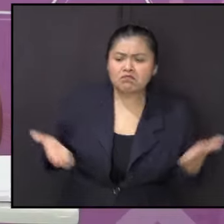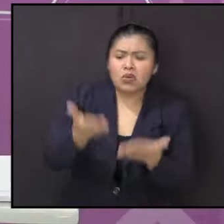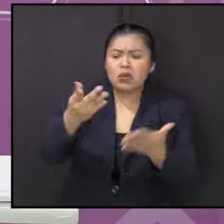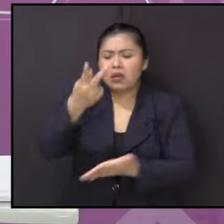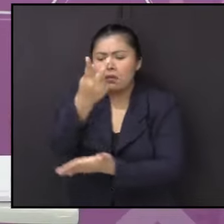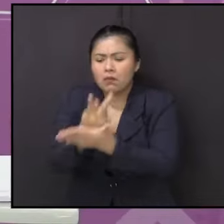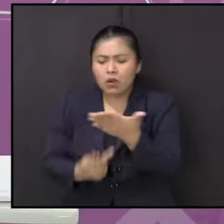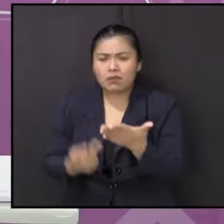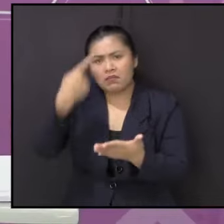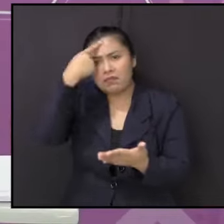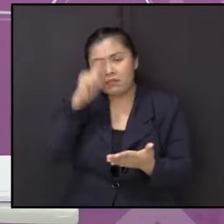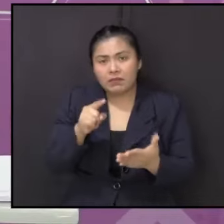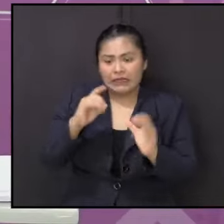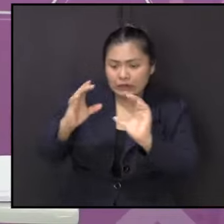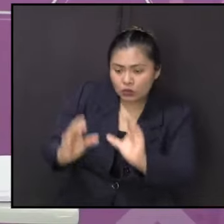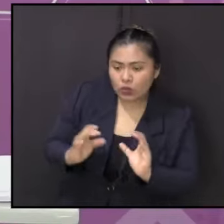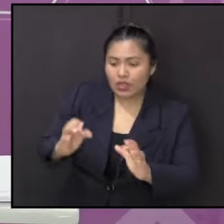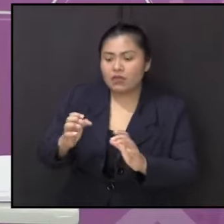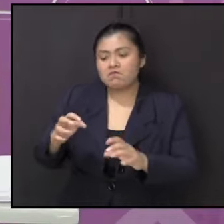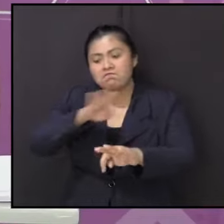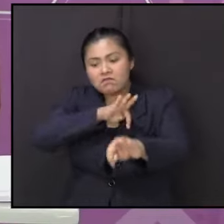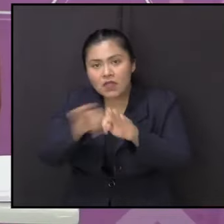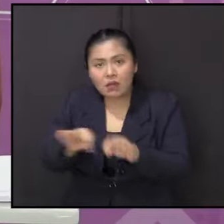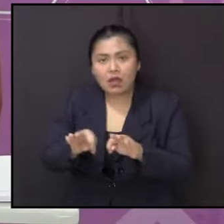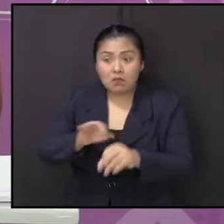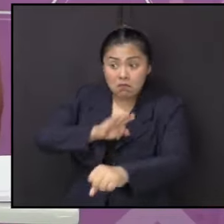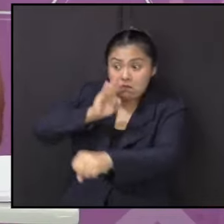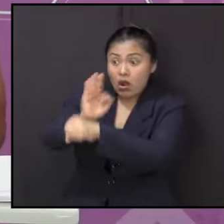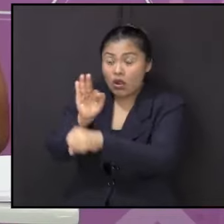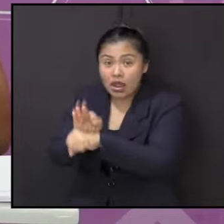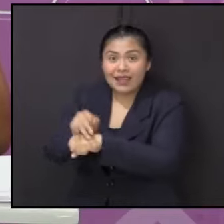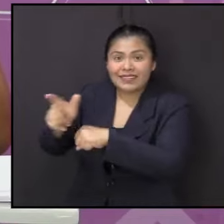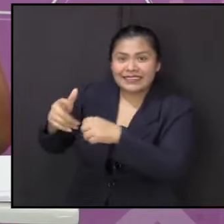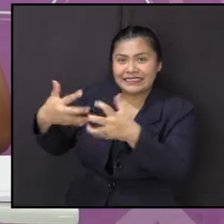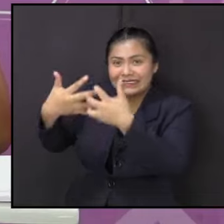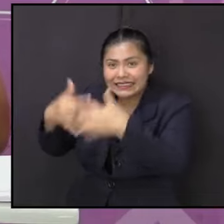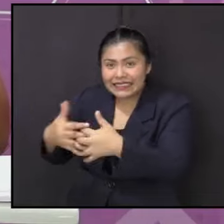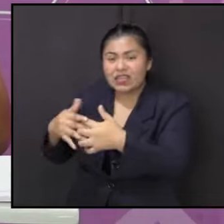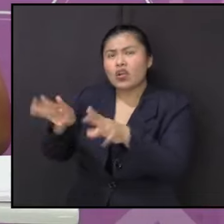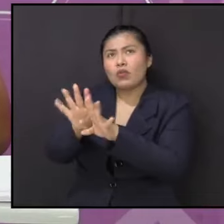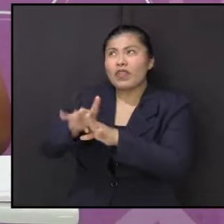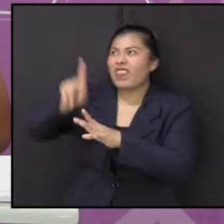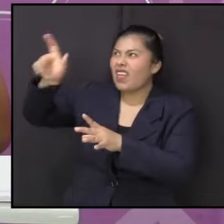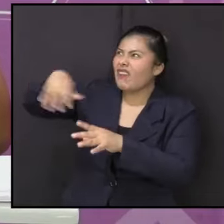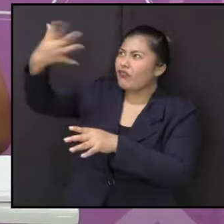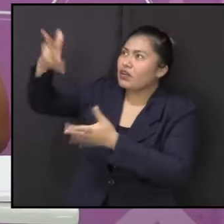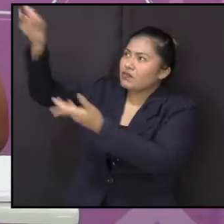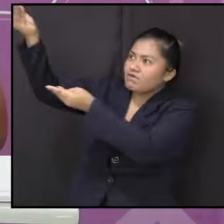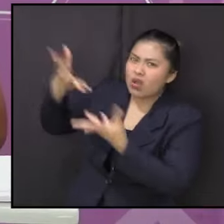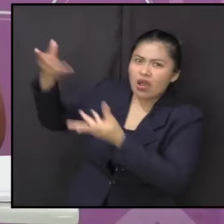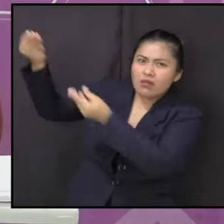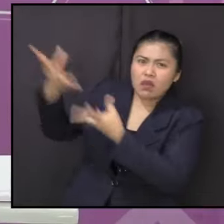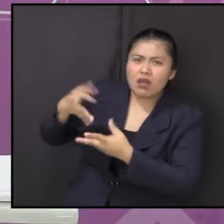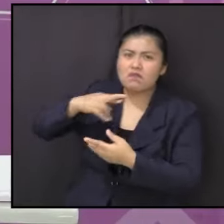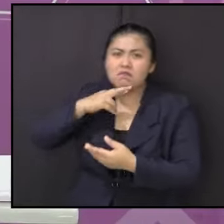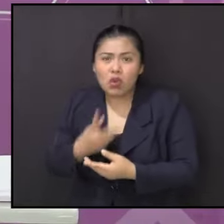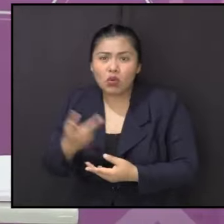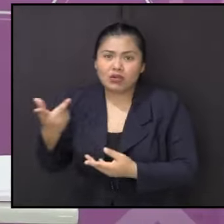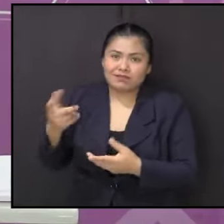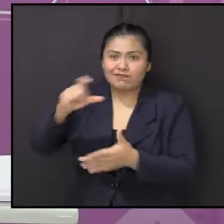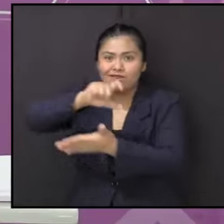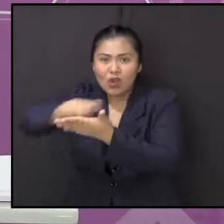de conservación y empleo, protección de la planta productiva y sustitución de importaciones, así como las compras y necesidades del